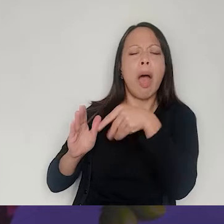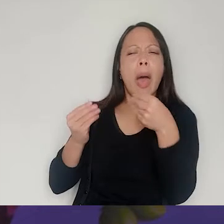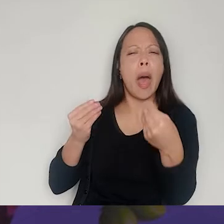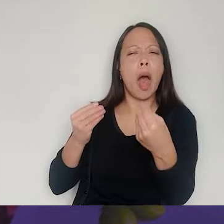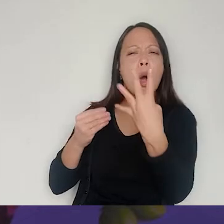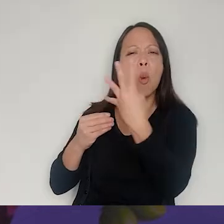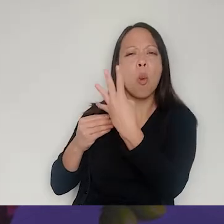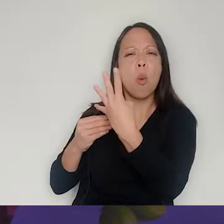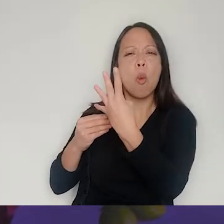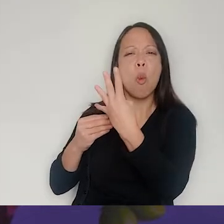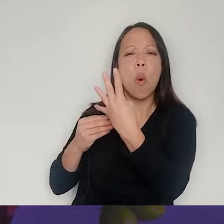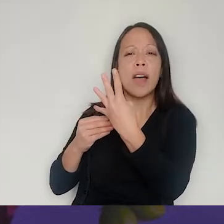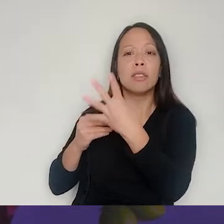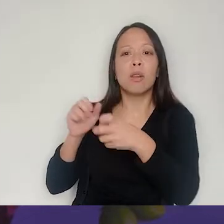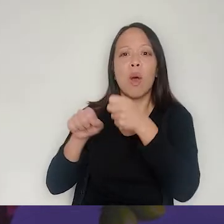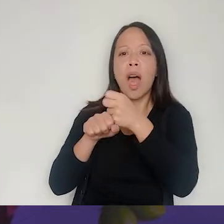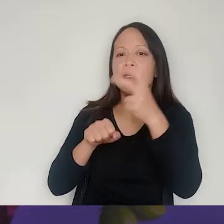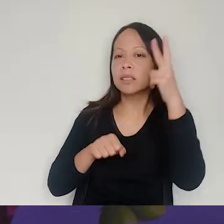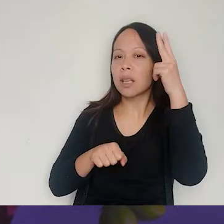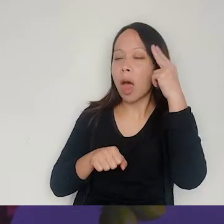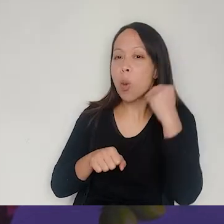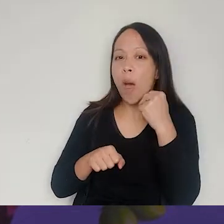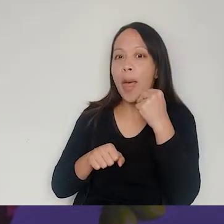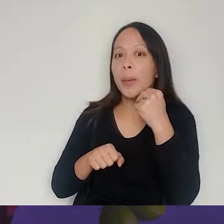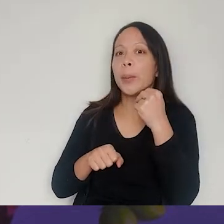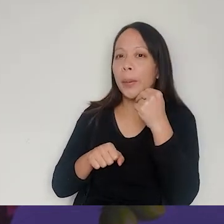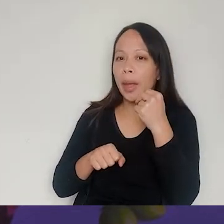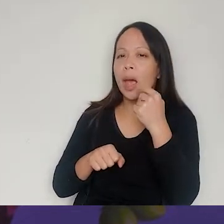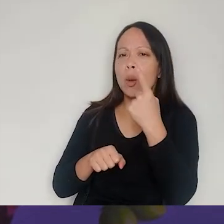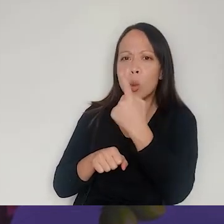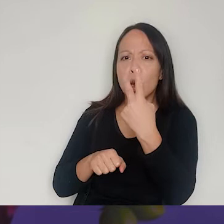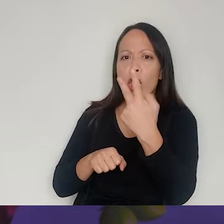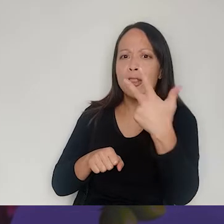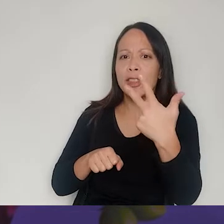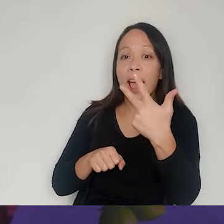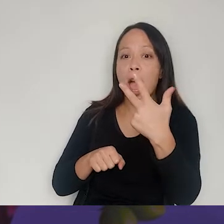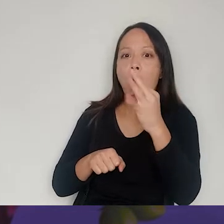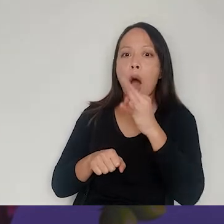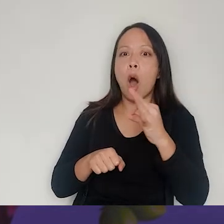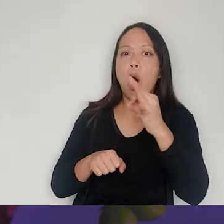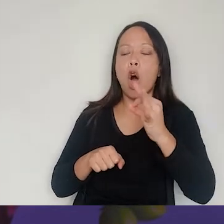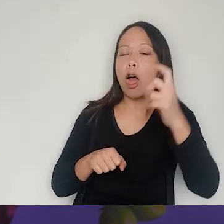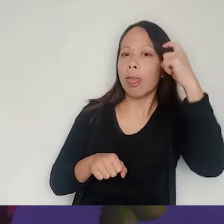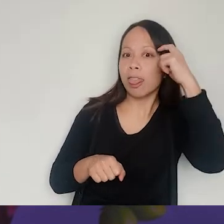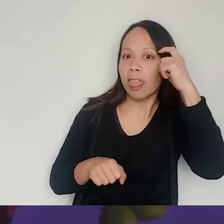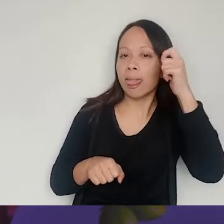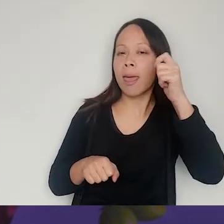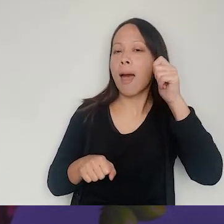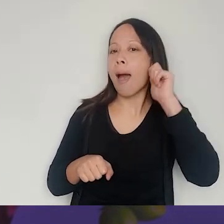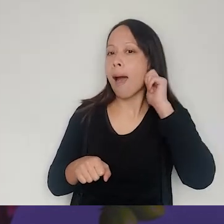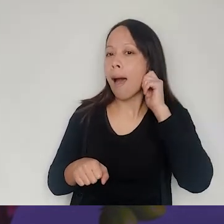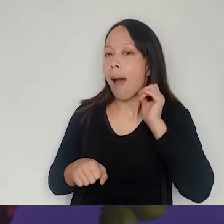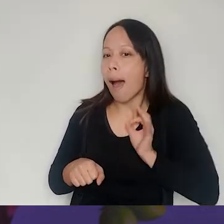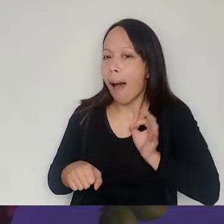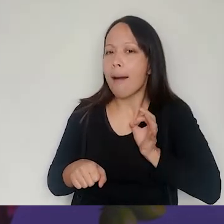entre 4, 9 años, 1 y 3 años, pero también un importante dato de más de 10 años esperando un diagnóstico. Con lo